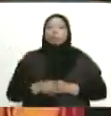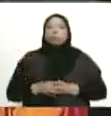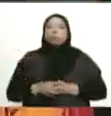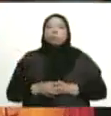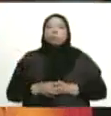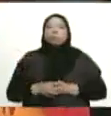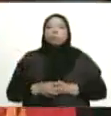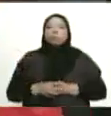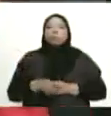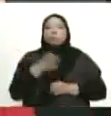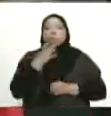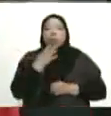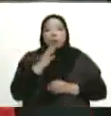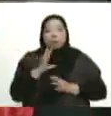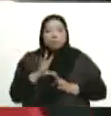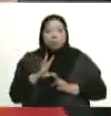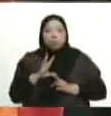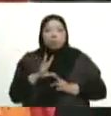la Sayona.